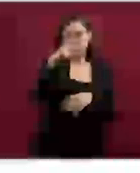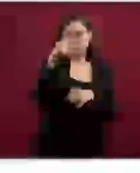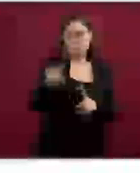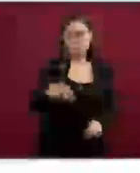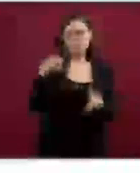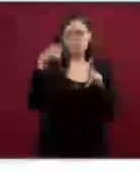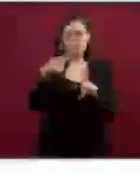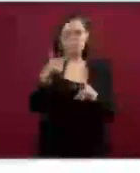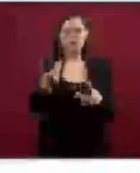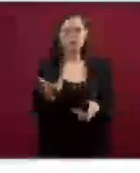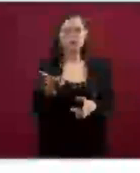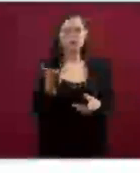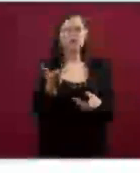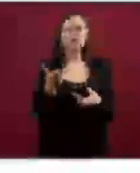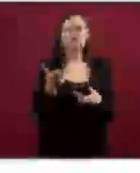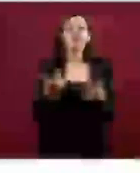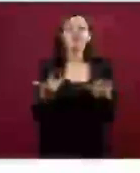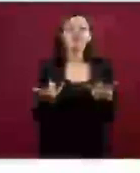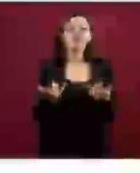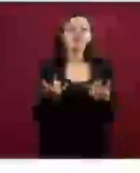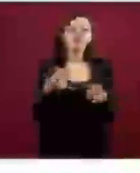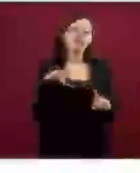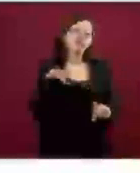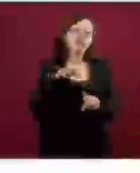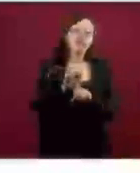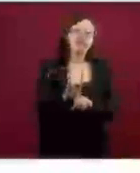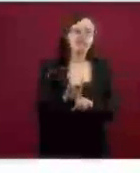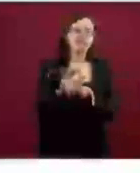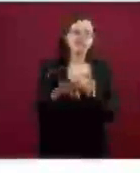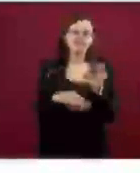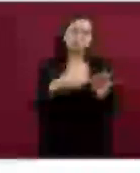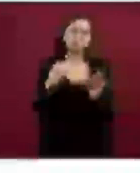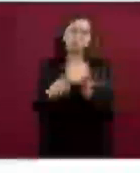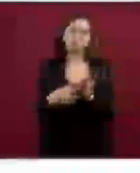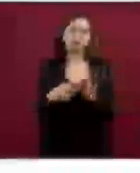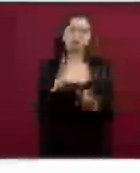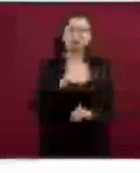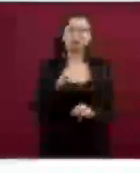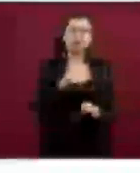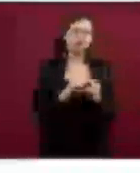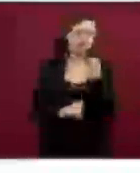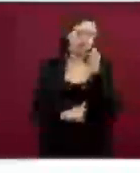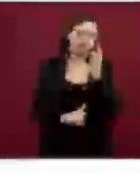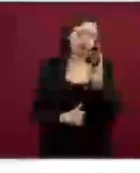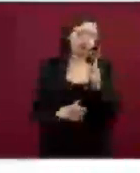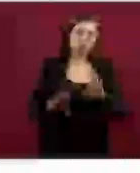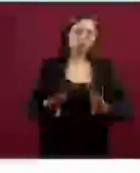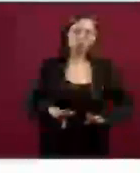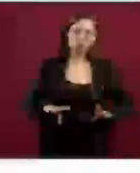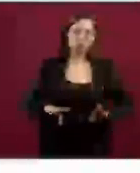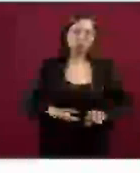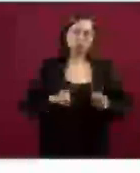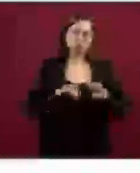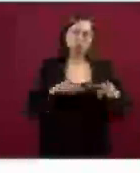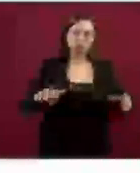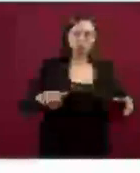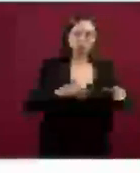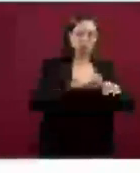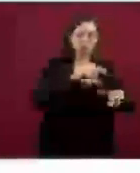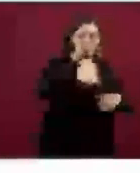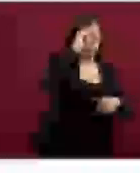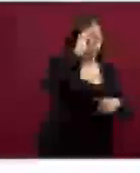importancia institucional este está integrado con dos componentes uno de inteligencia y otra parte de